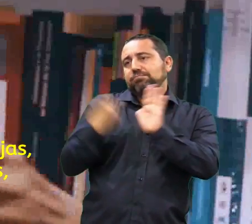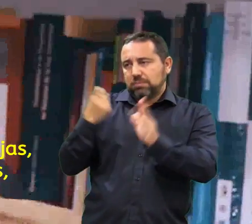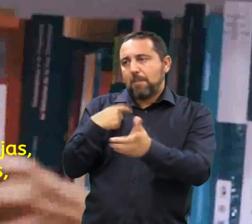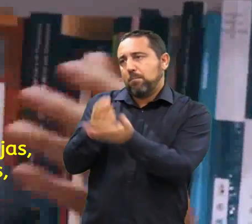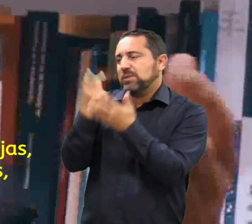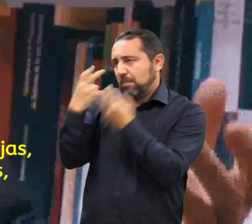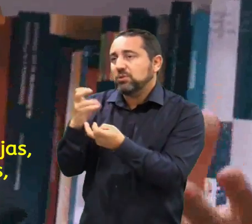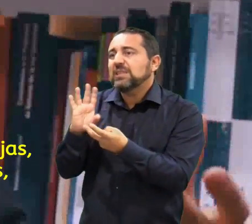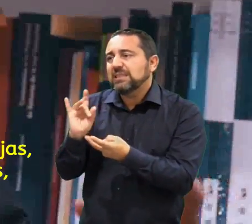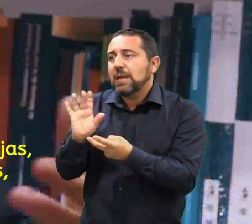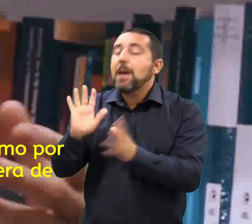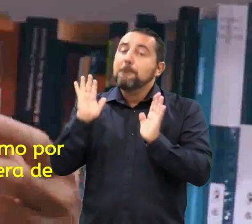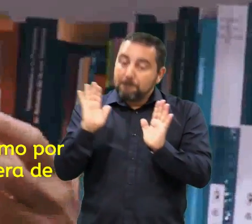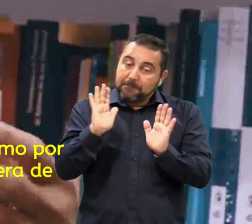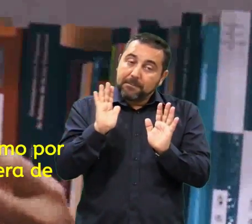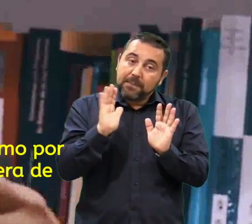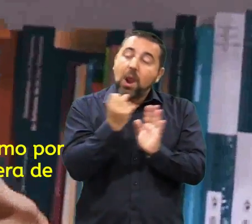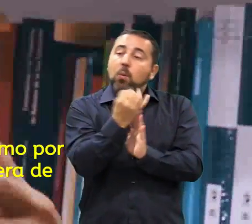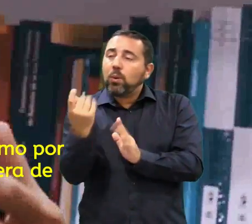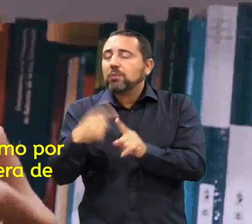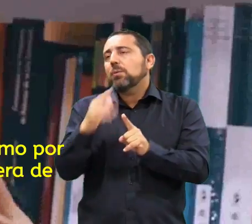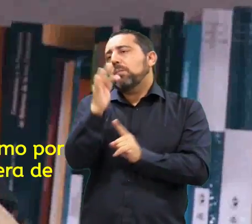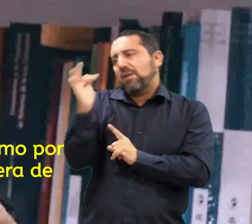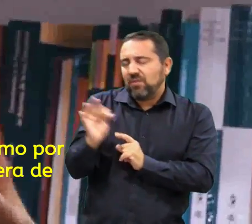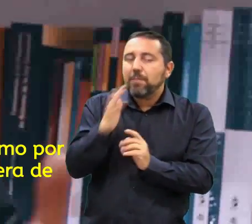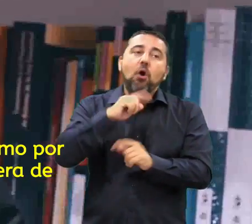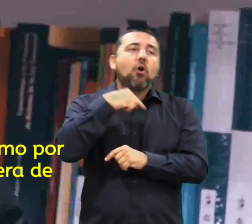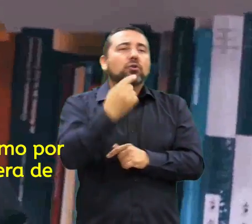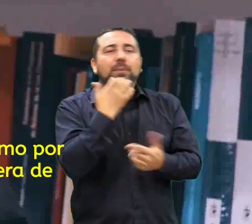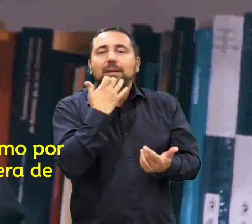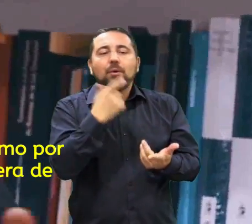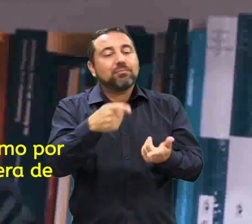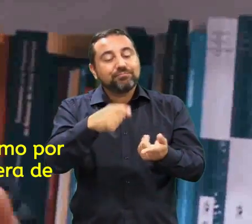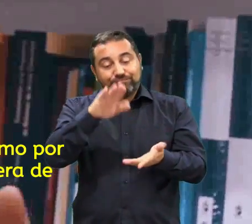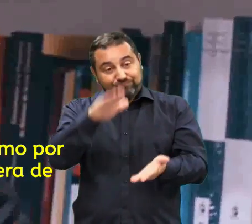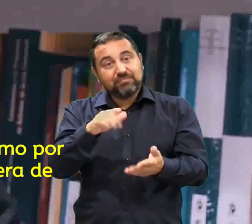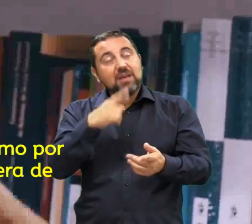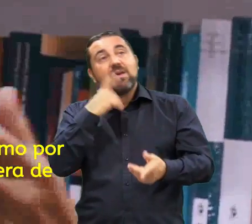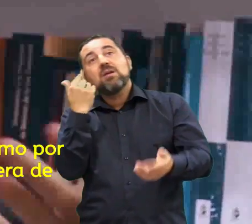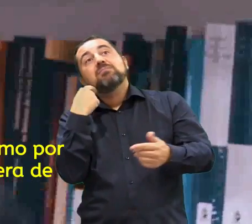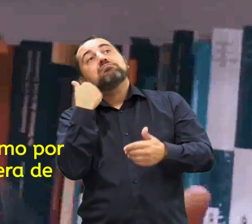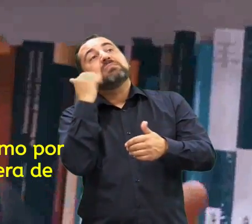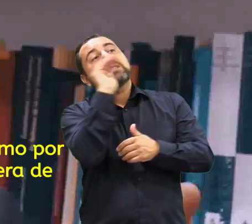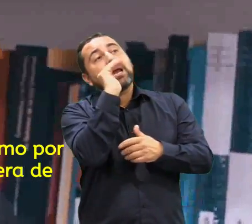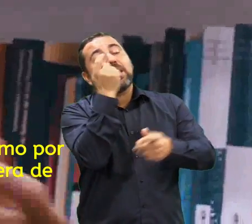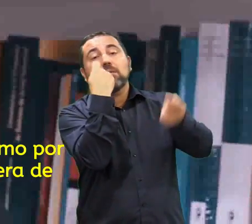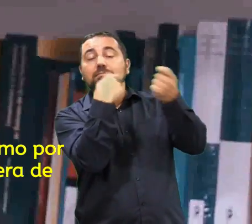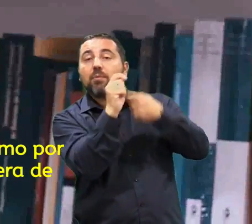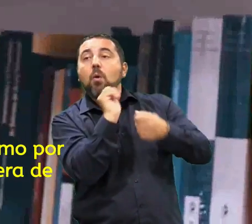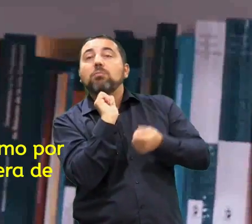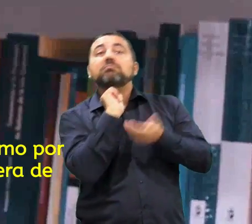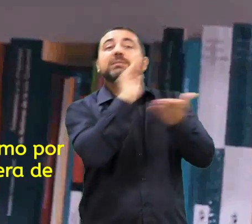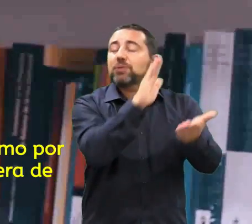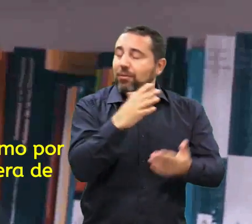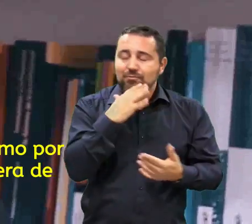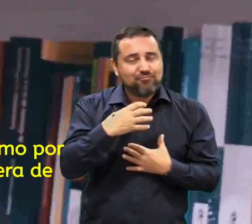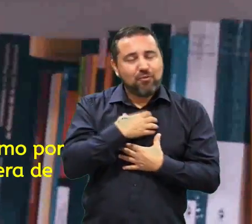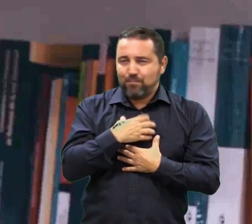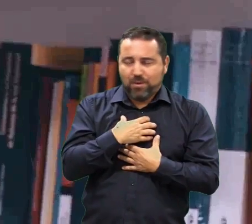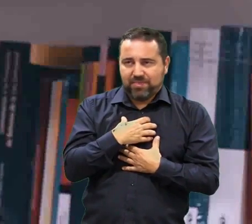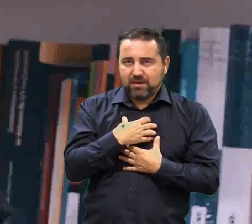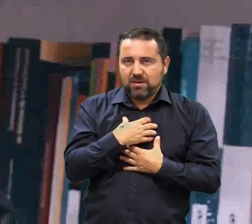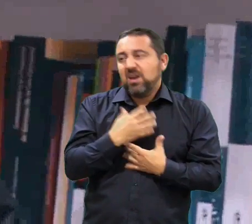patrimonio, sucesiones, donaciones, pero determinadas cargas y restricciones, pues, por ejemplo, la de no poder ser exportado el bien fuera de